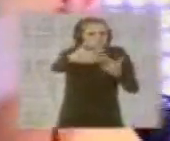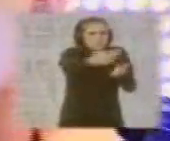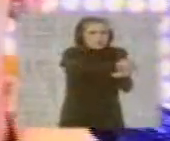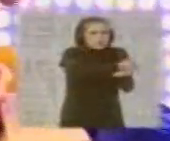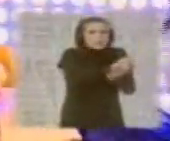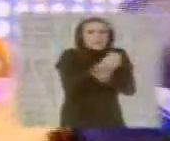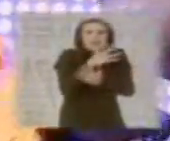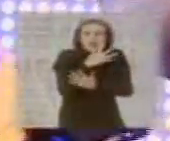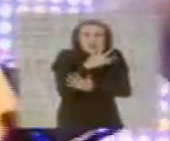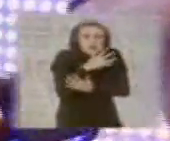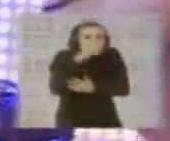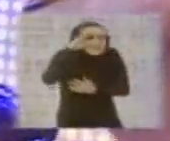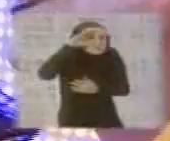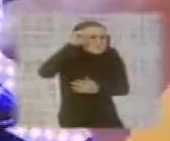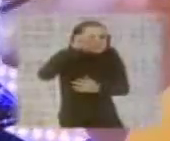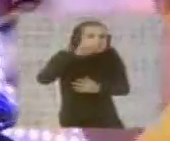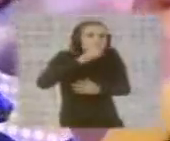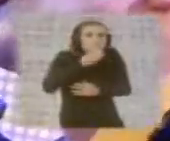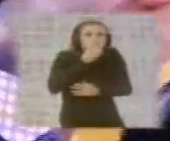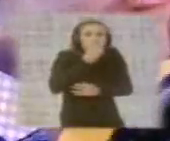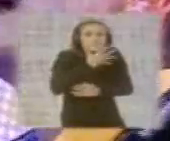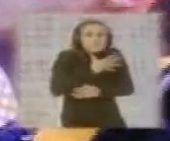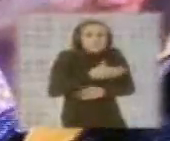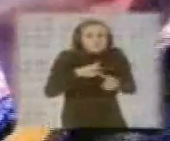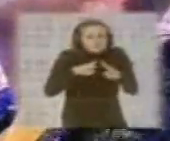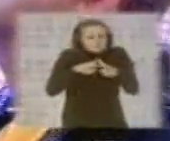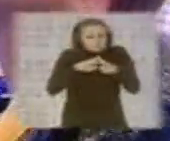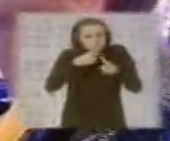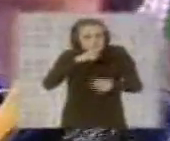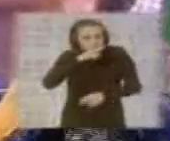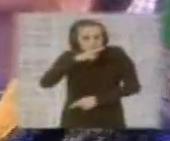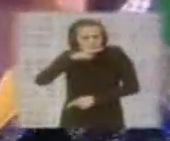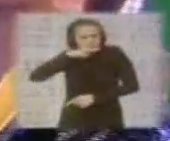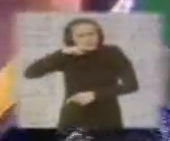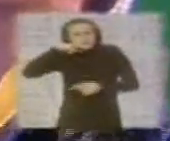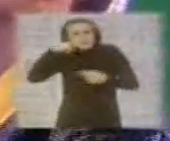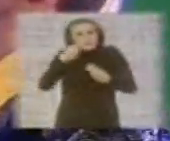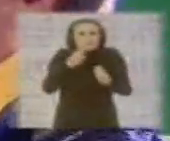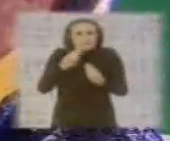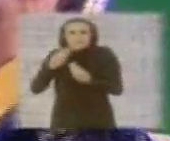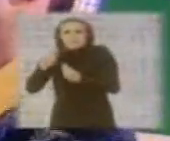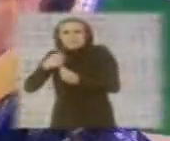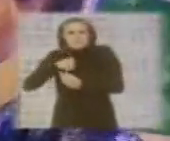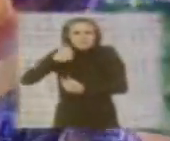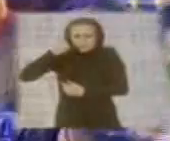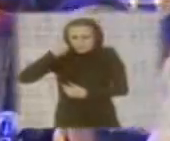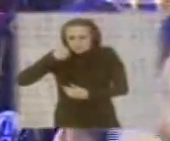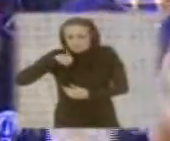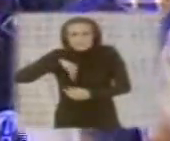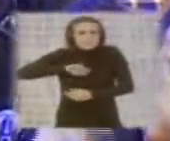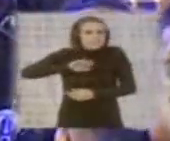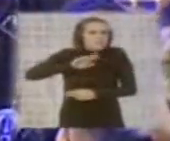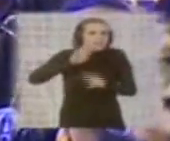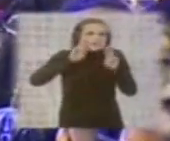Ahora escúchame, coño, me duele tanto que yo ya no pueda